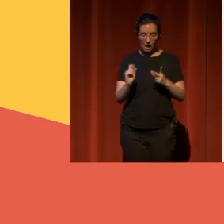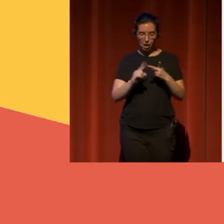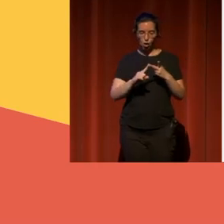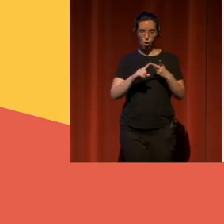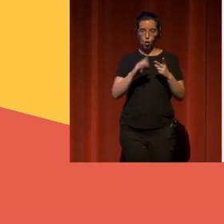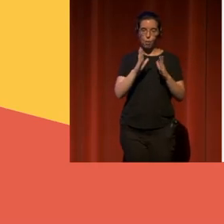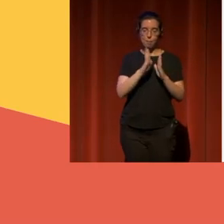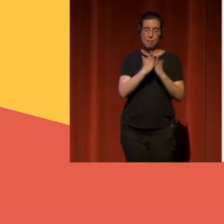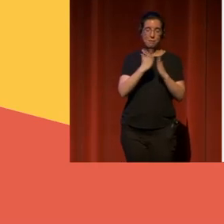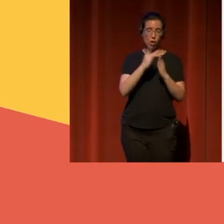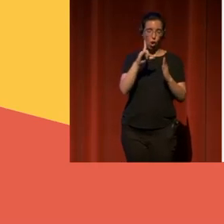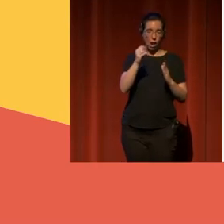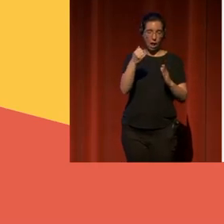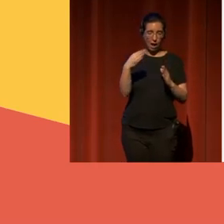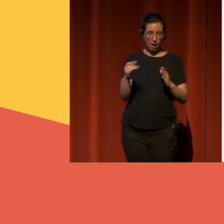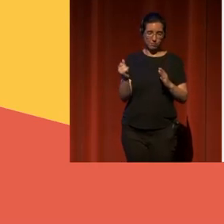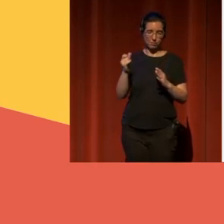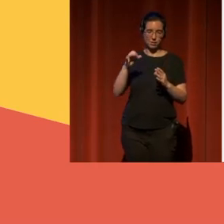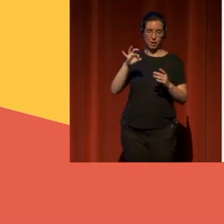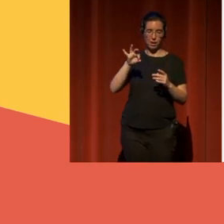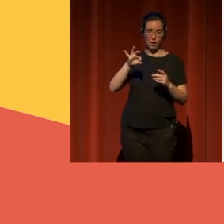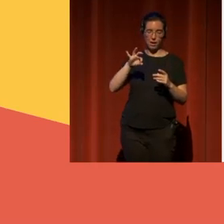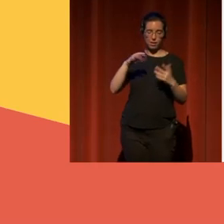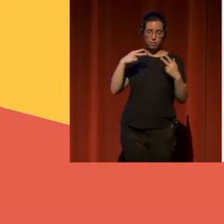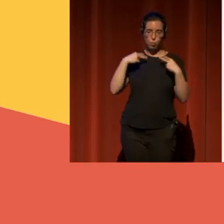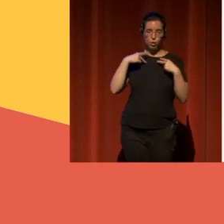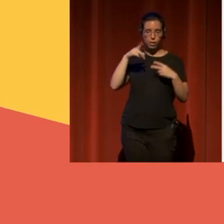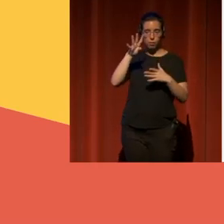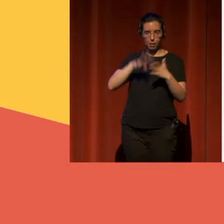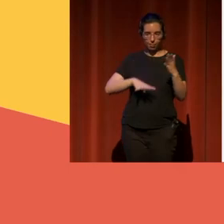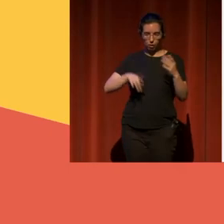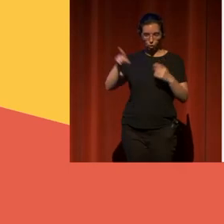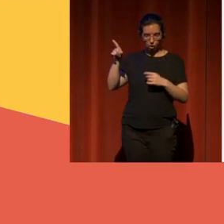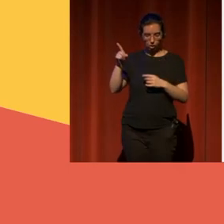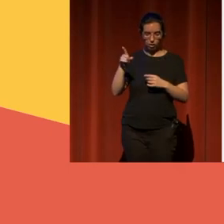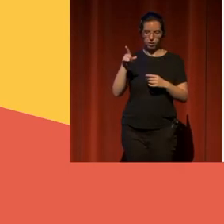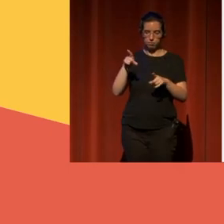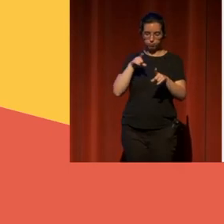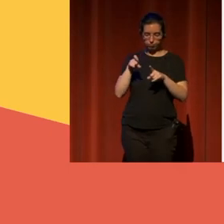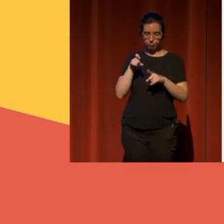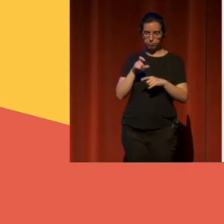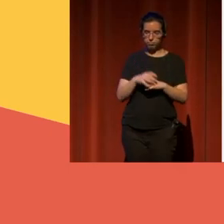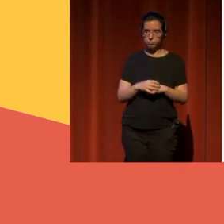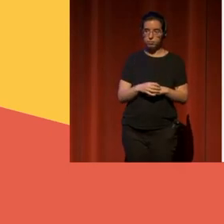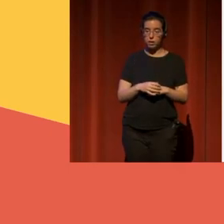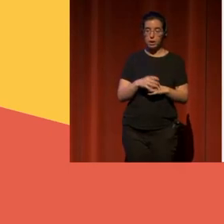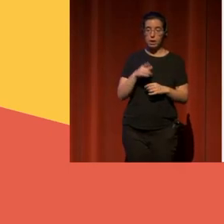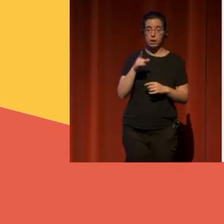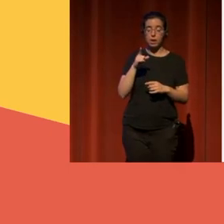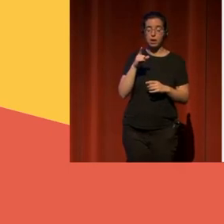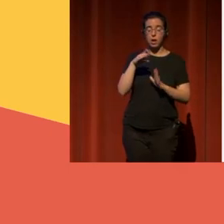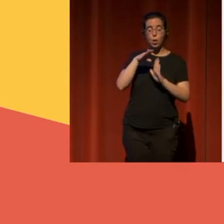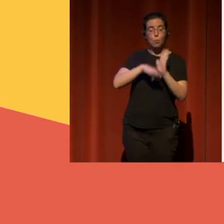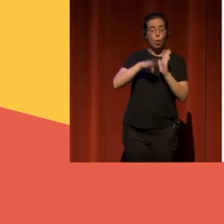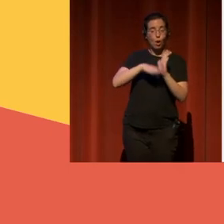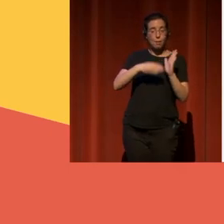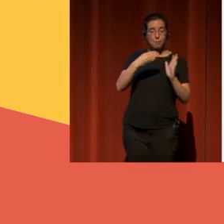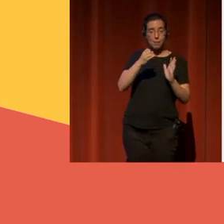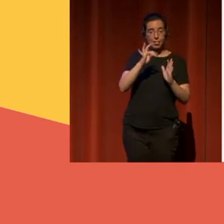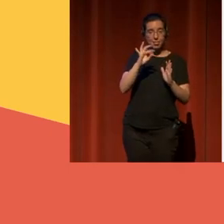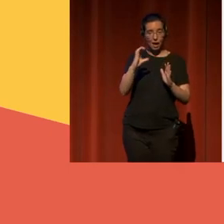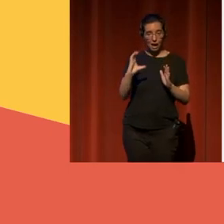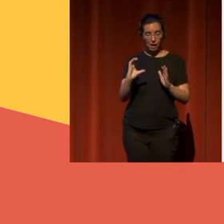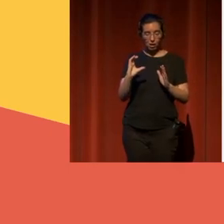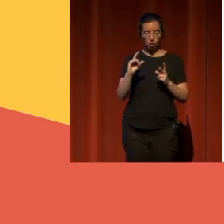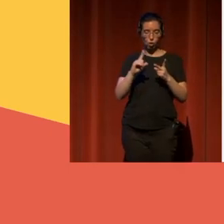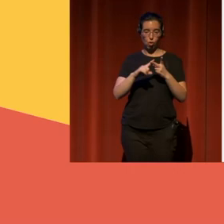Bibliotecas Municipales de la Diputación de Barcelona. El programa BETAC o Bibliotecas para